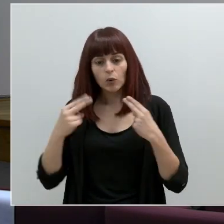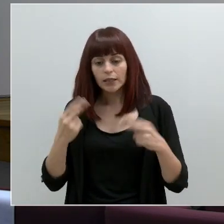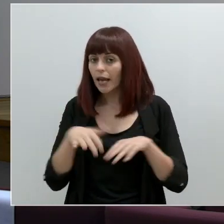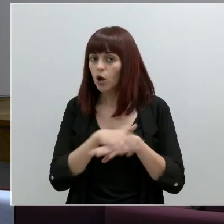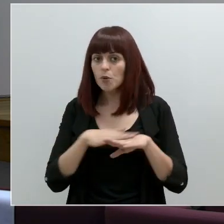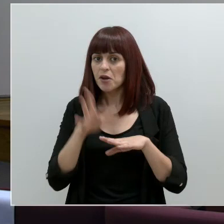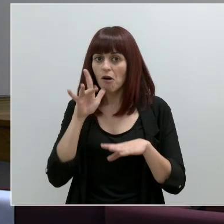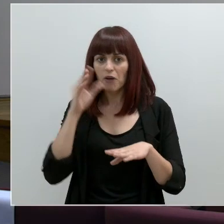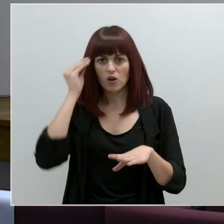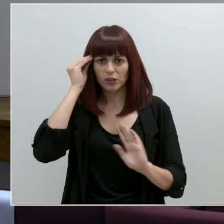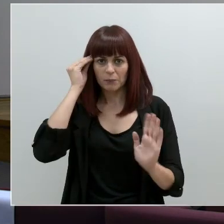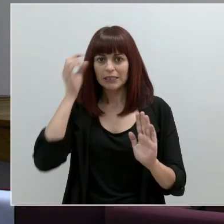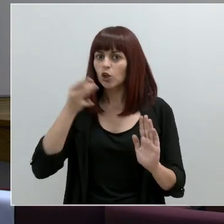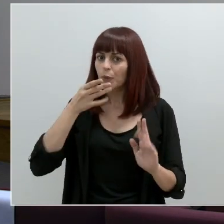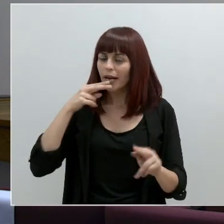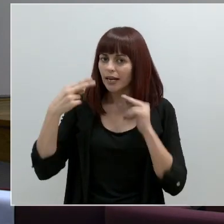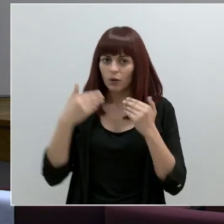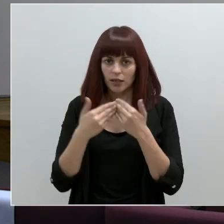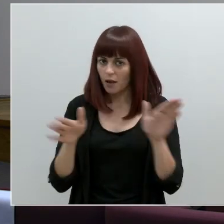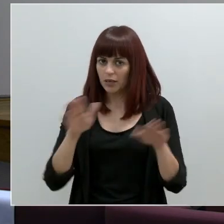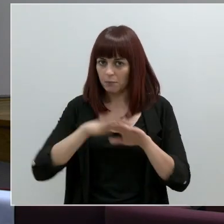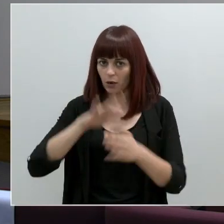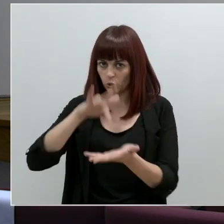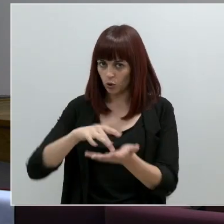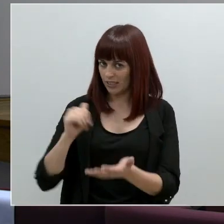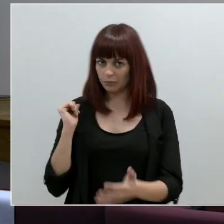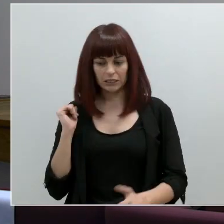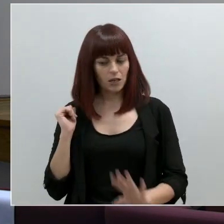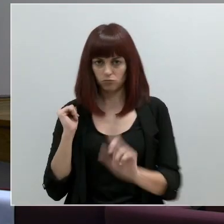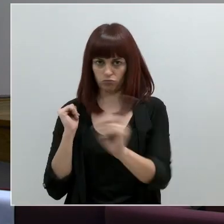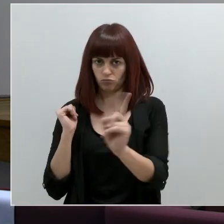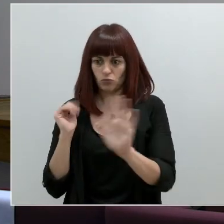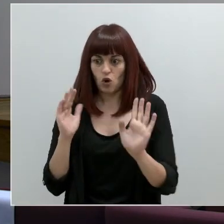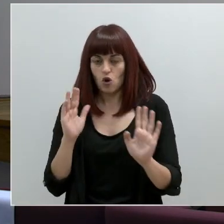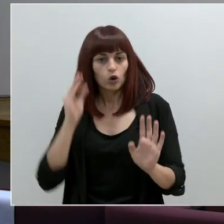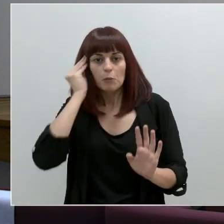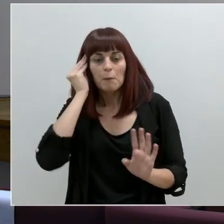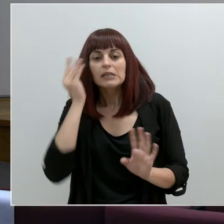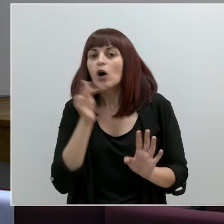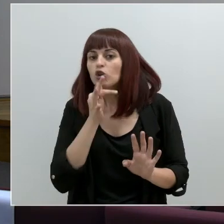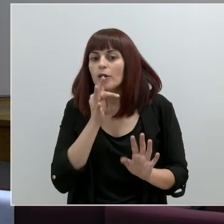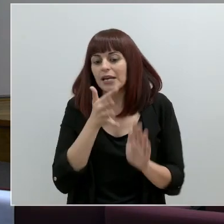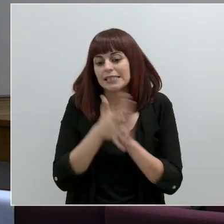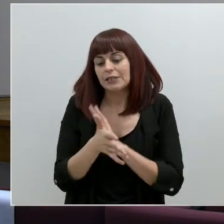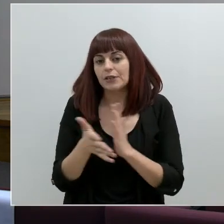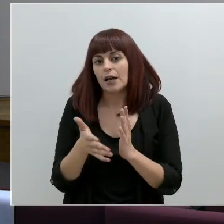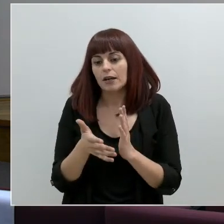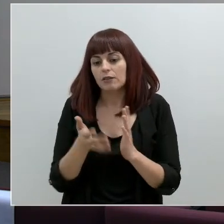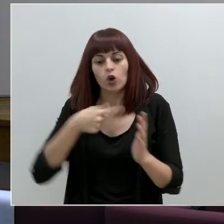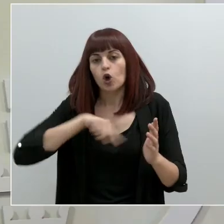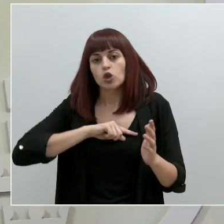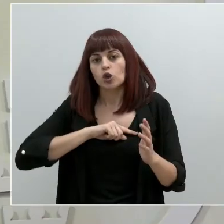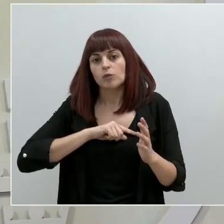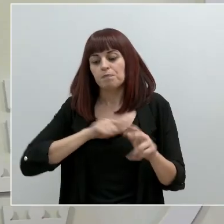estos momentos la apertura de los bares de cara a la Semana Santa. Ni contemplamos ni dejamos de contemplar. O sea, la cuestión es que